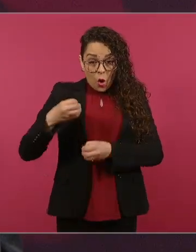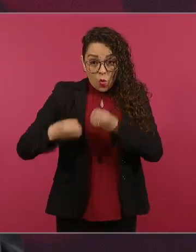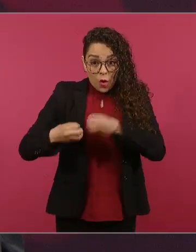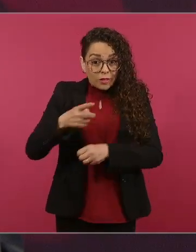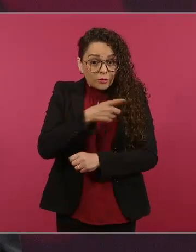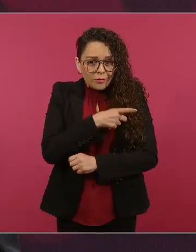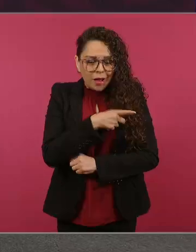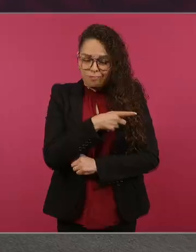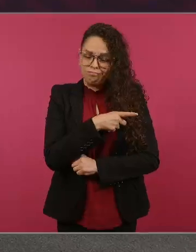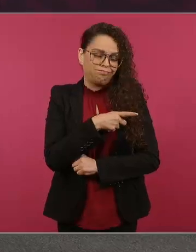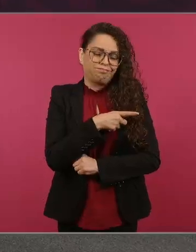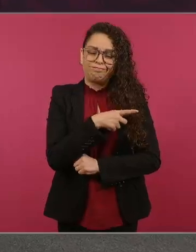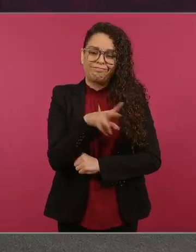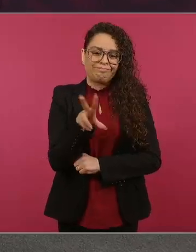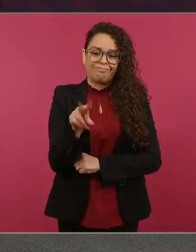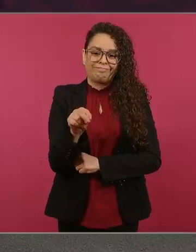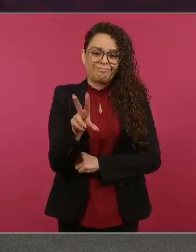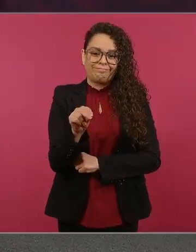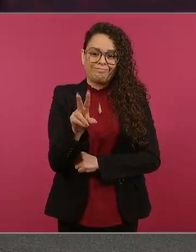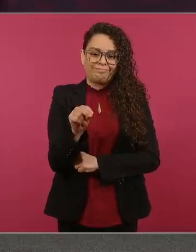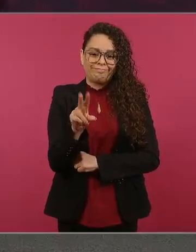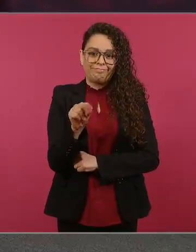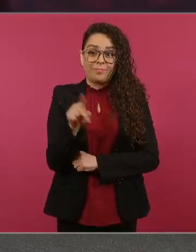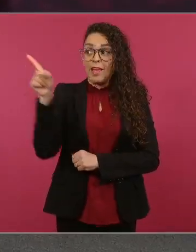que hablen de autonomía.